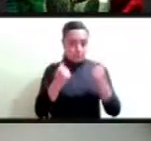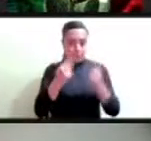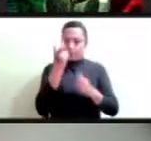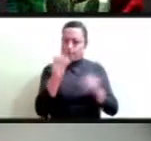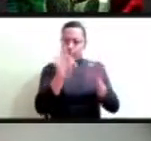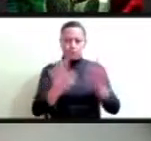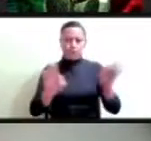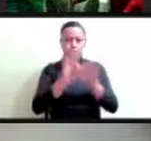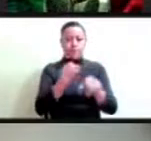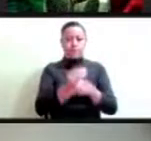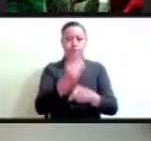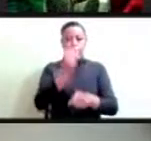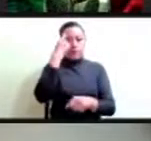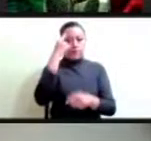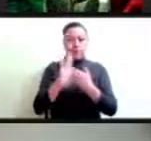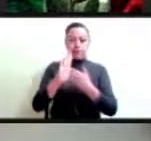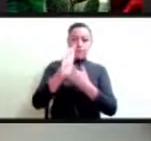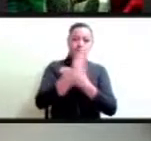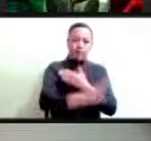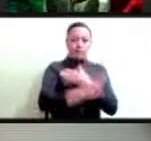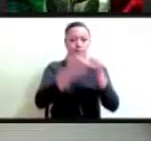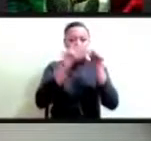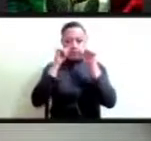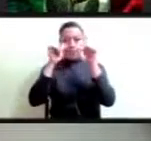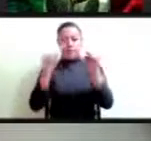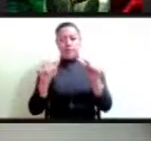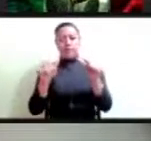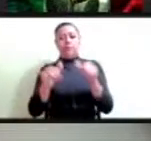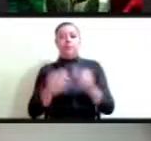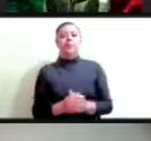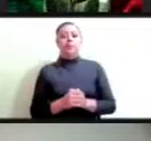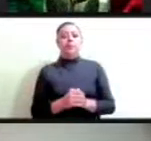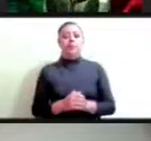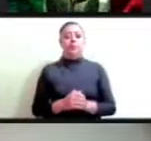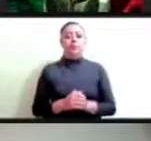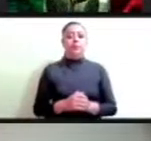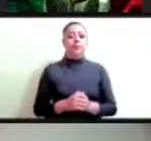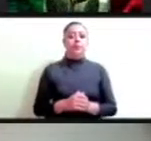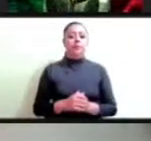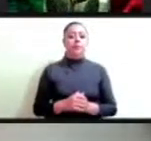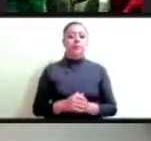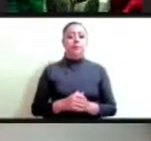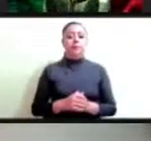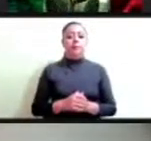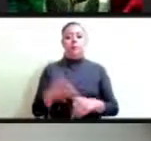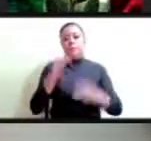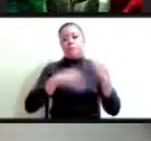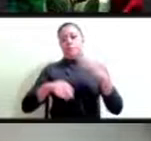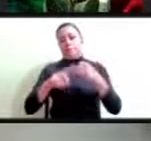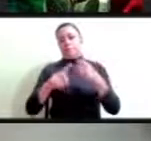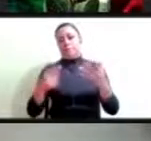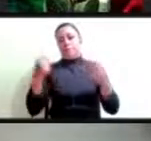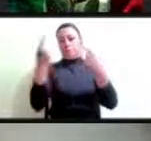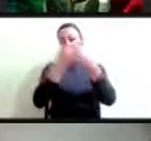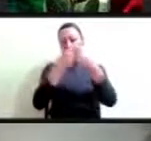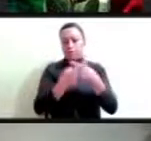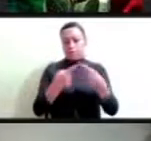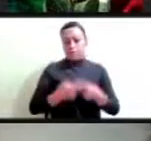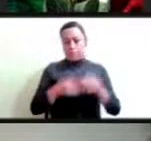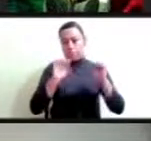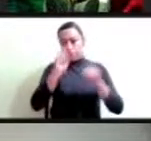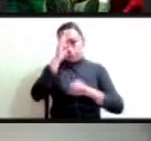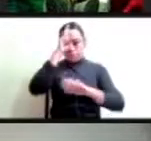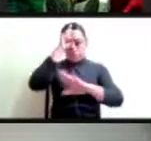en la prevención y atención de los delitos y las violencias. De tal forma que esta